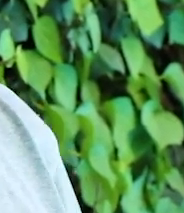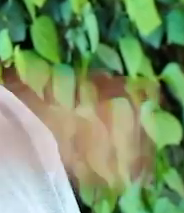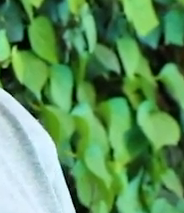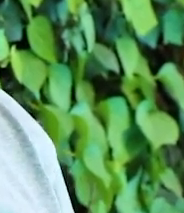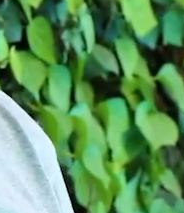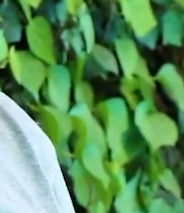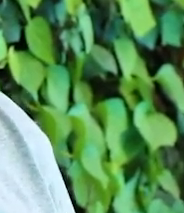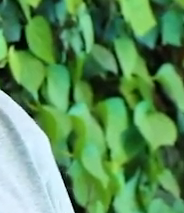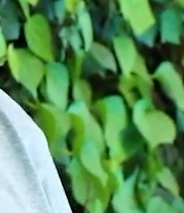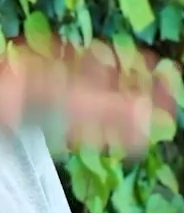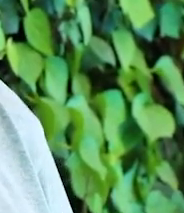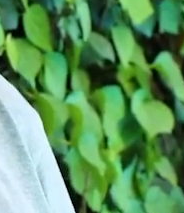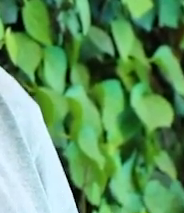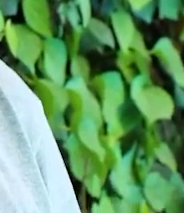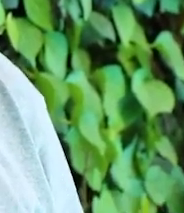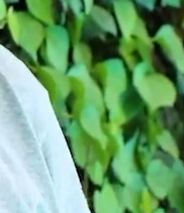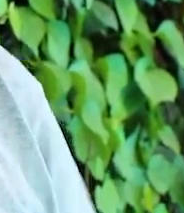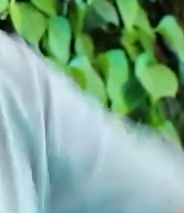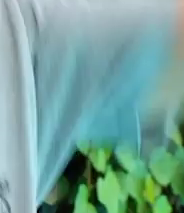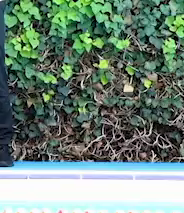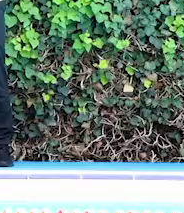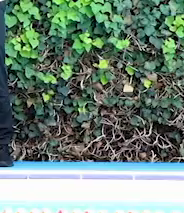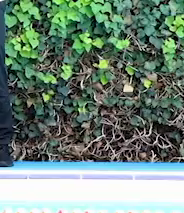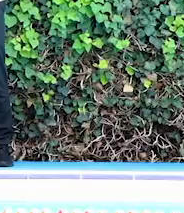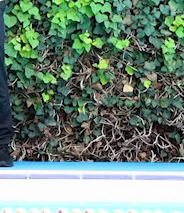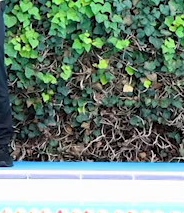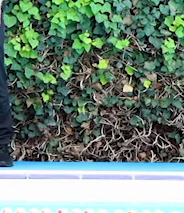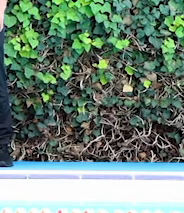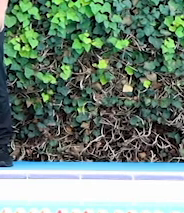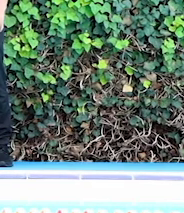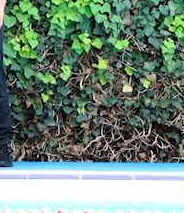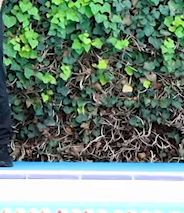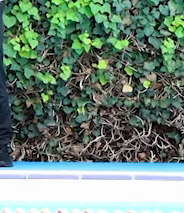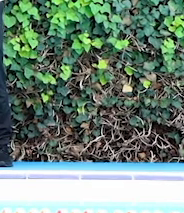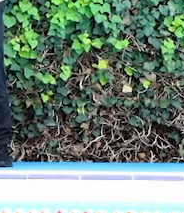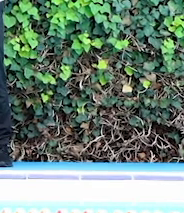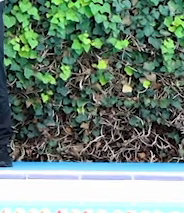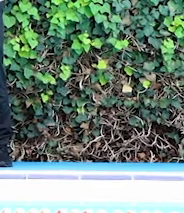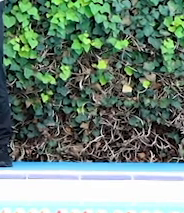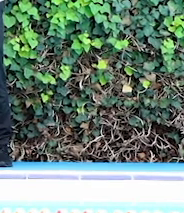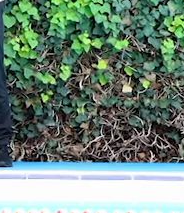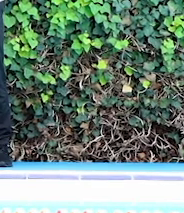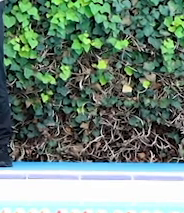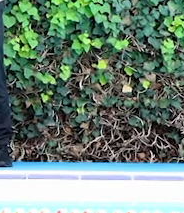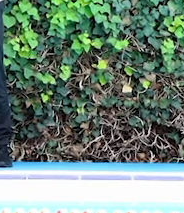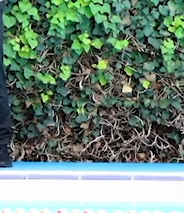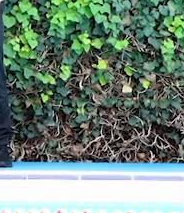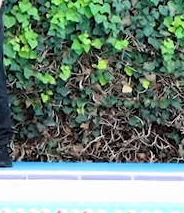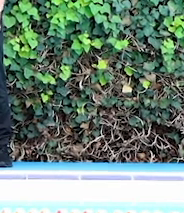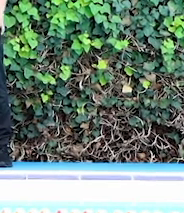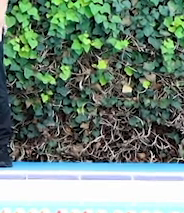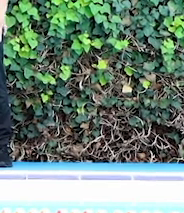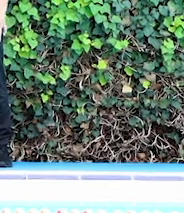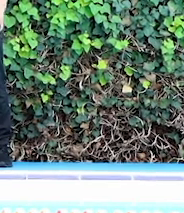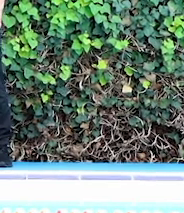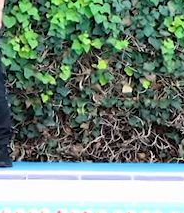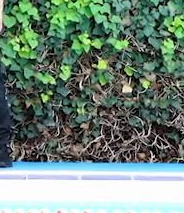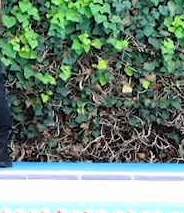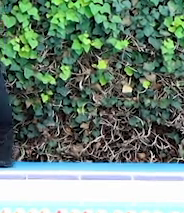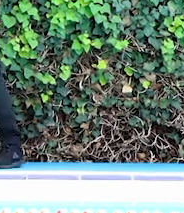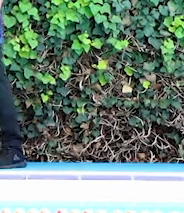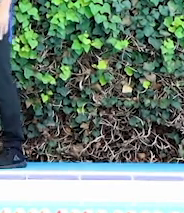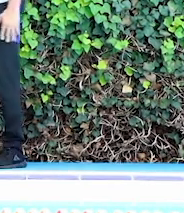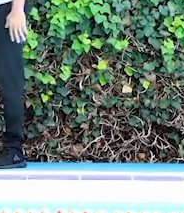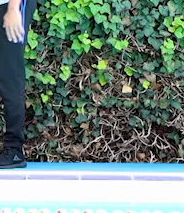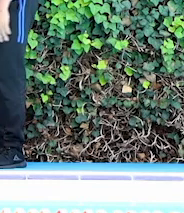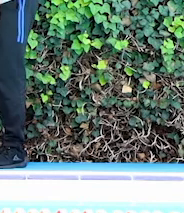puntos. Y vamos a elevar nuestra mano. Nuestras manos alternando. 10 veces cada una. Y descansamos, ¿ok?